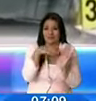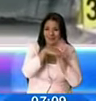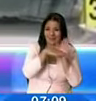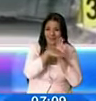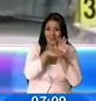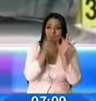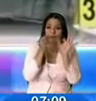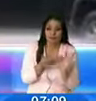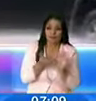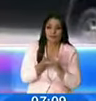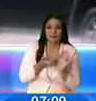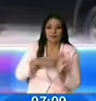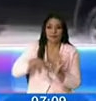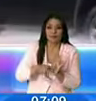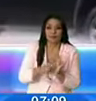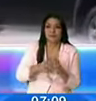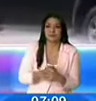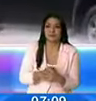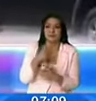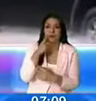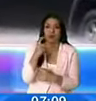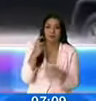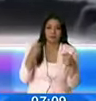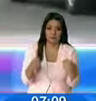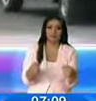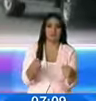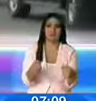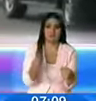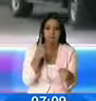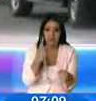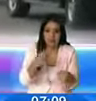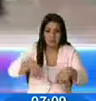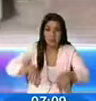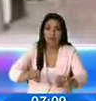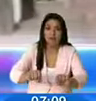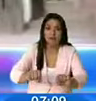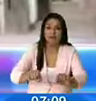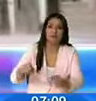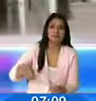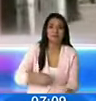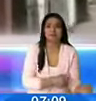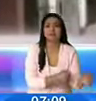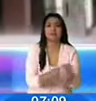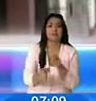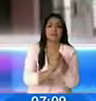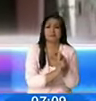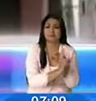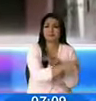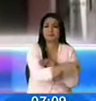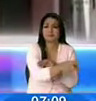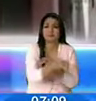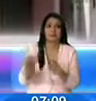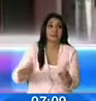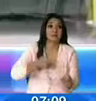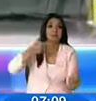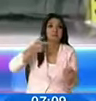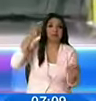vinieron retirando del banco. La víctima, al darse cuenta de las intenciones de los malandros, logró ir del sitio, acto que fue respondido con un